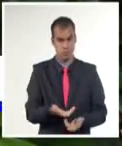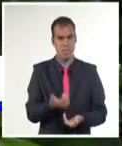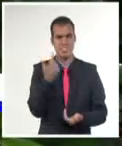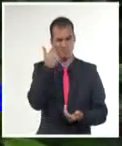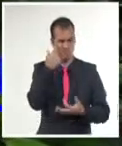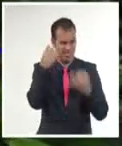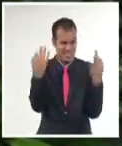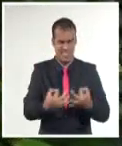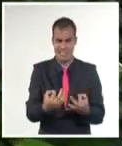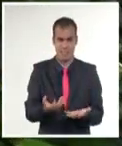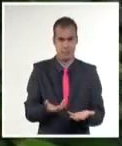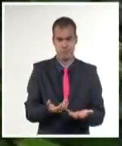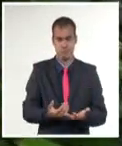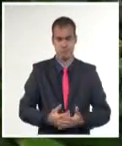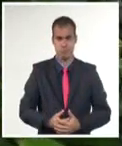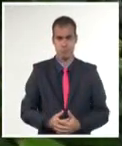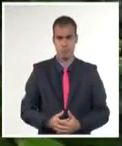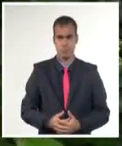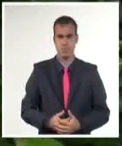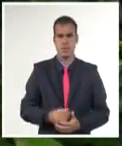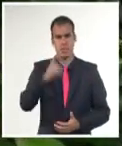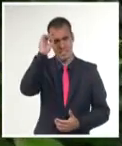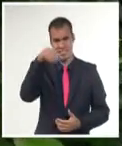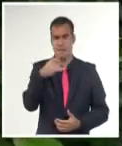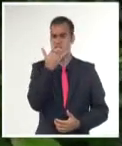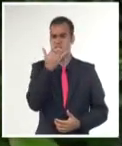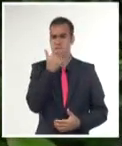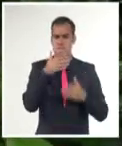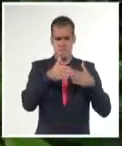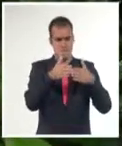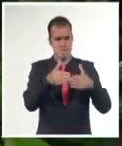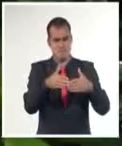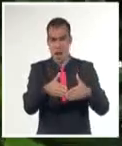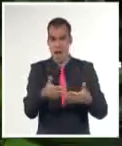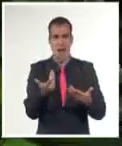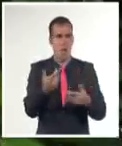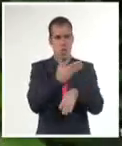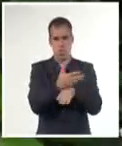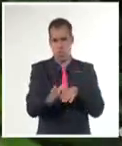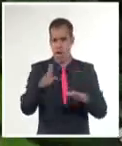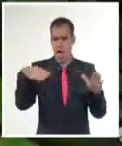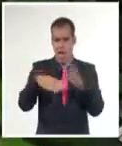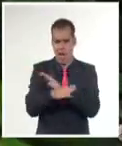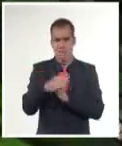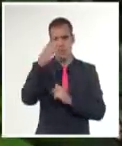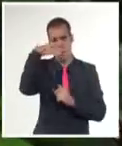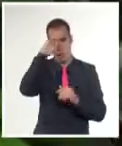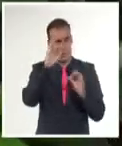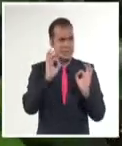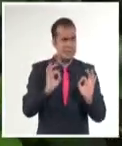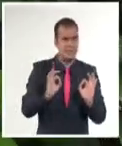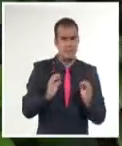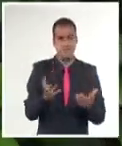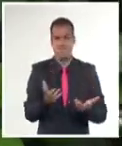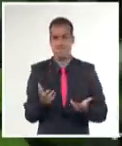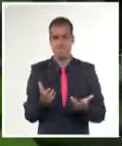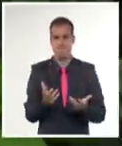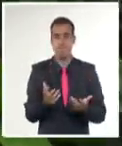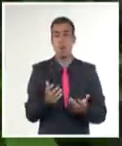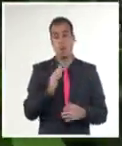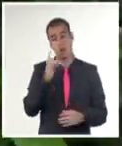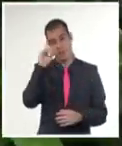propia con el tema de las navieras, las afectaciones con los barcos, tardía la entrada de los barcos a algunos puertos y el reconocimiento del